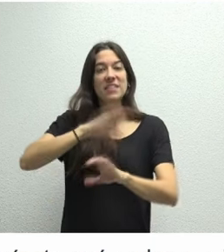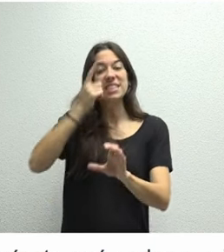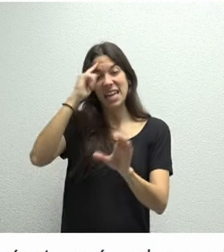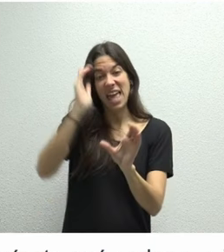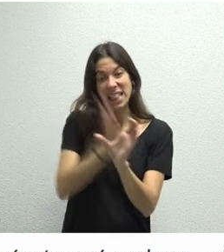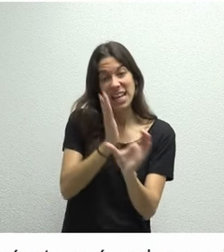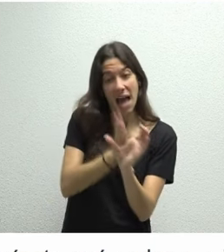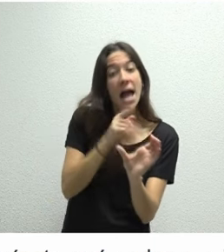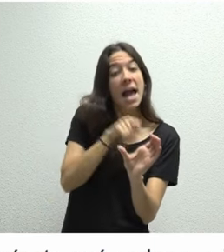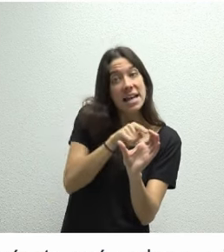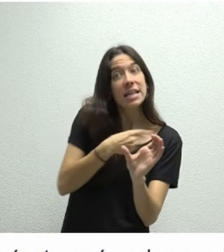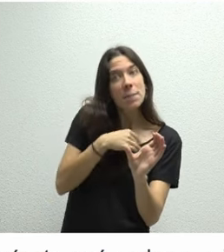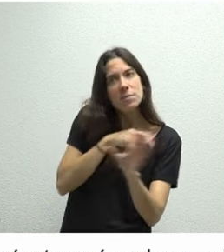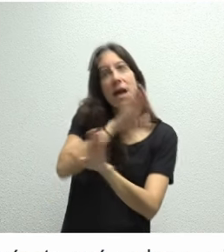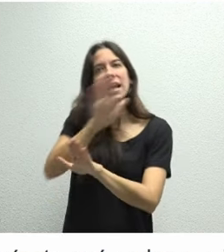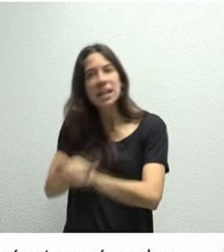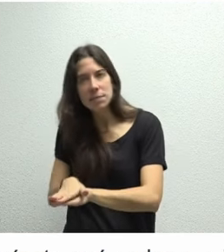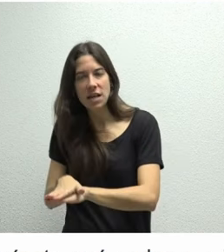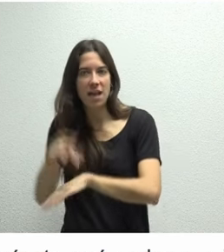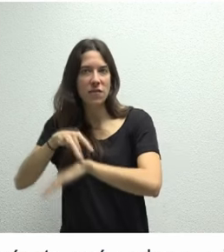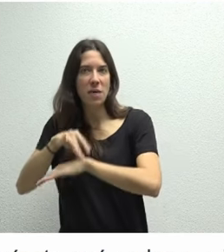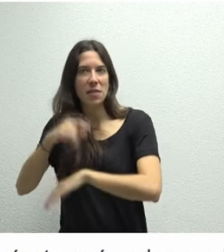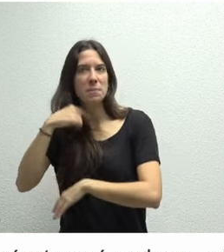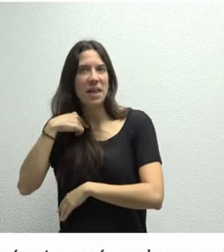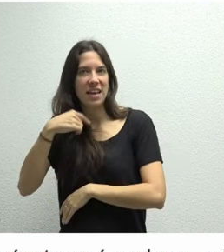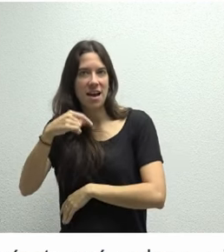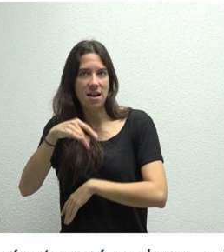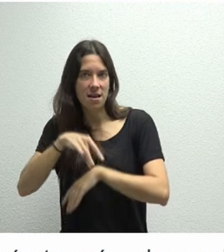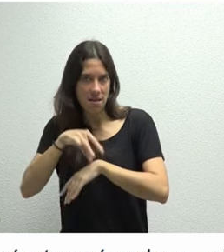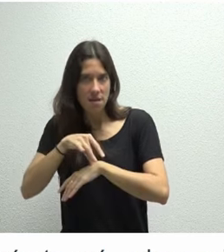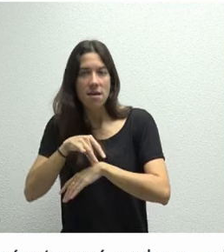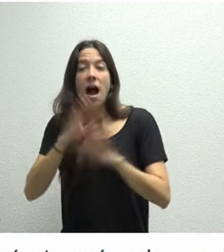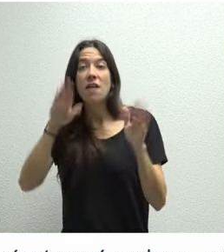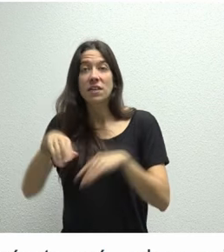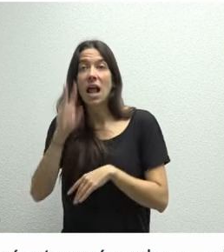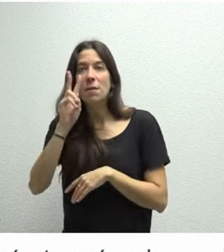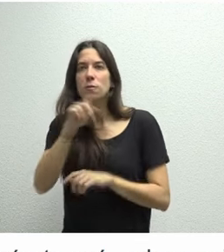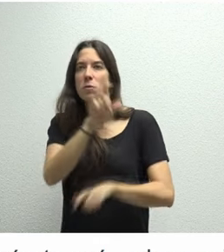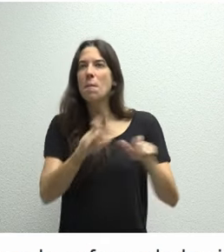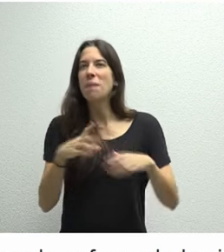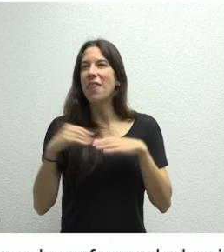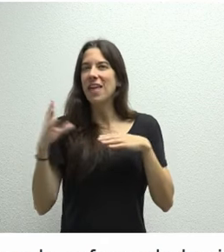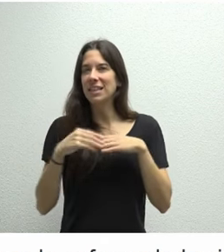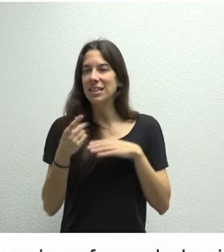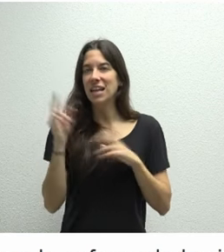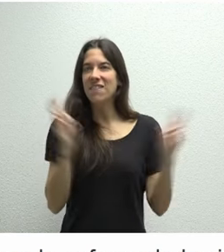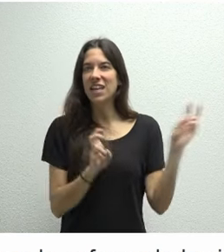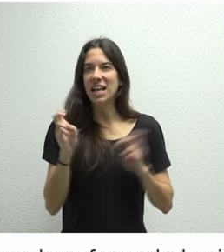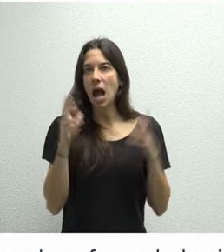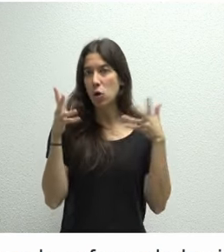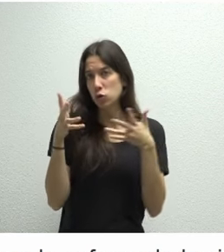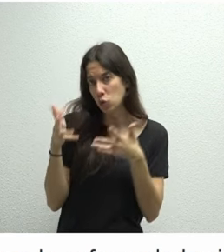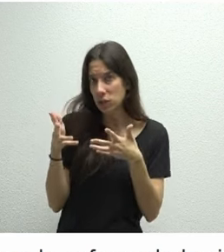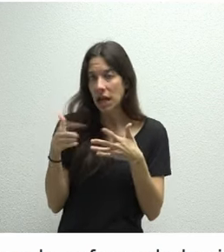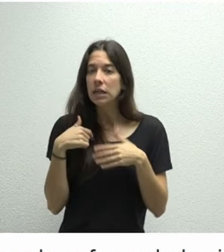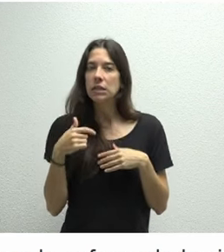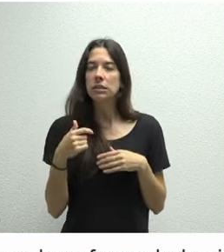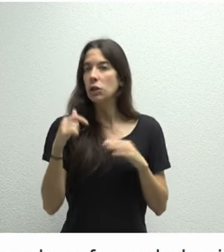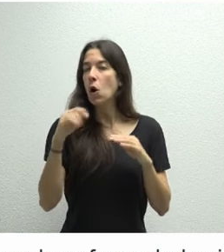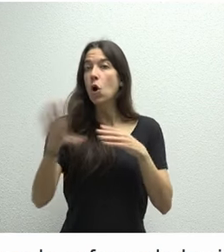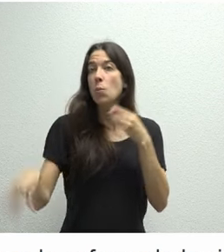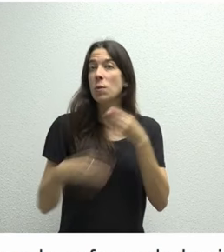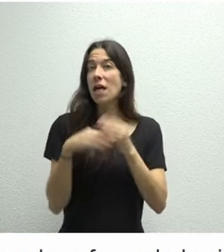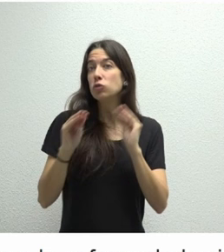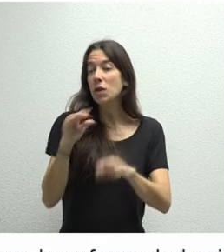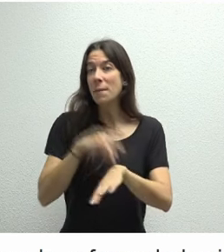va a exzar la enfermedad médica y al final tenemos delante pacientes que los estamos viendo en consulta y que como no atendamos a su comorbilidad